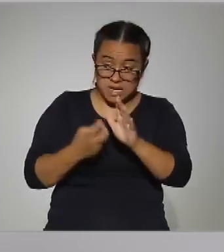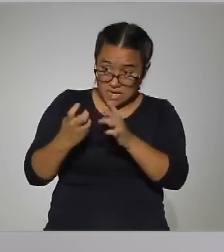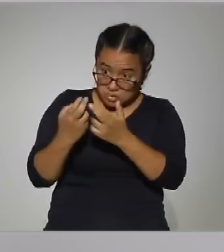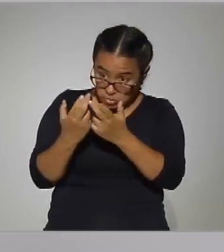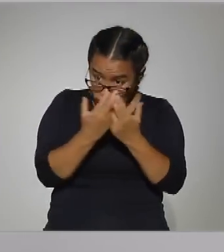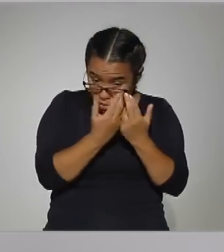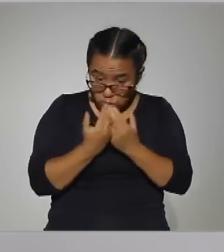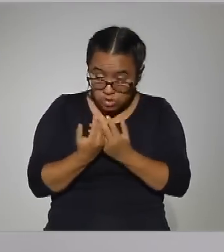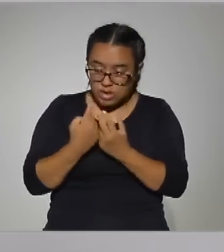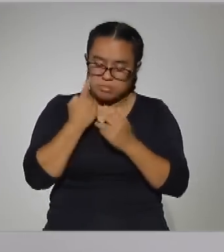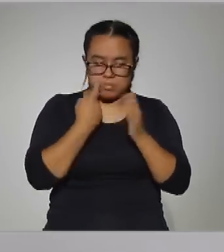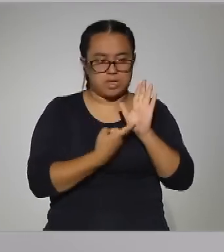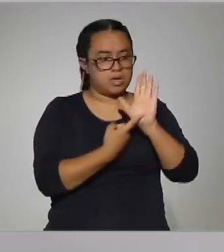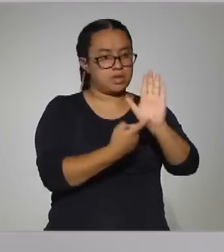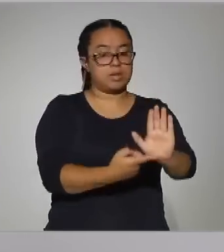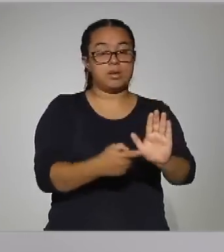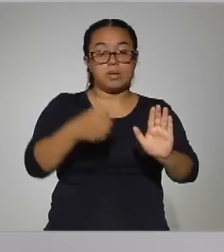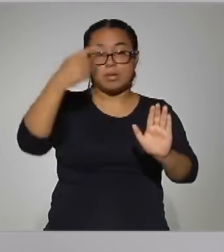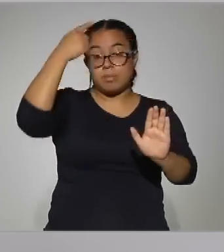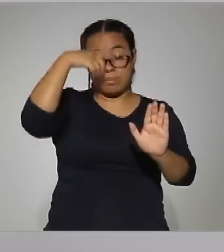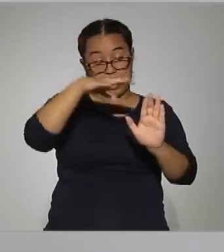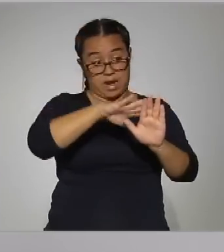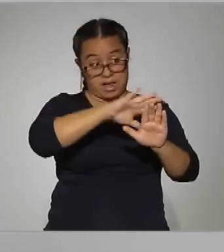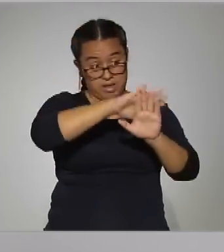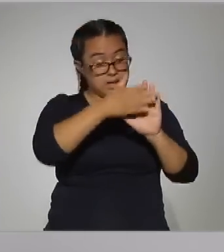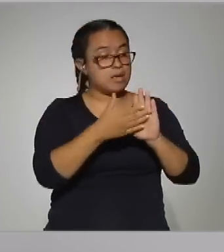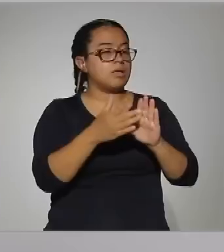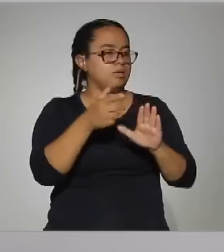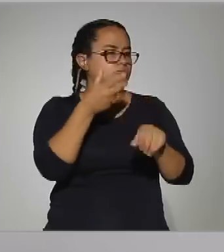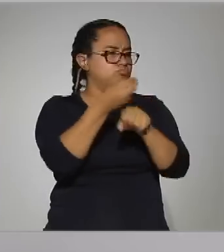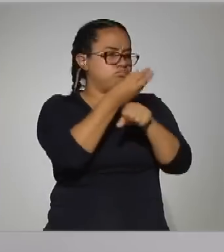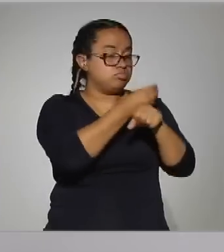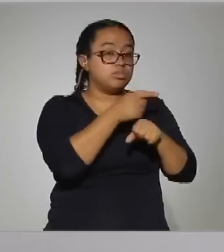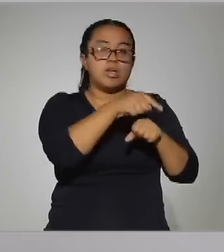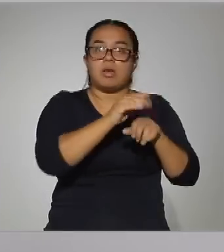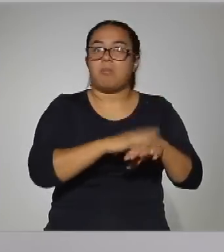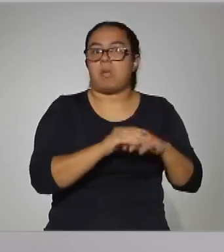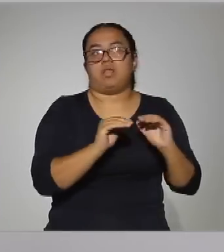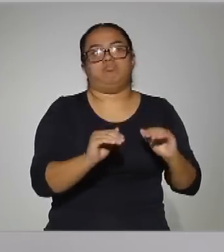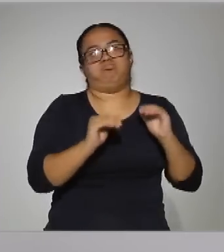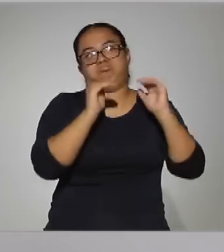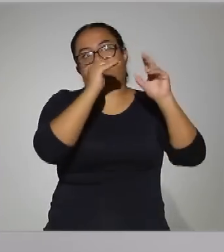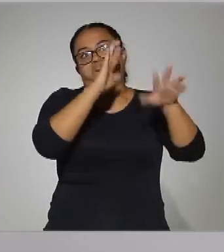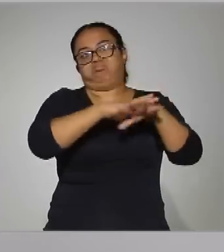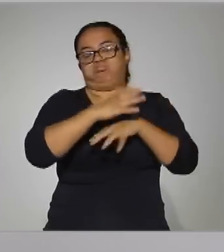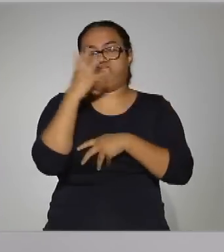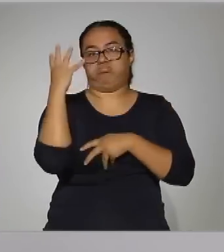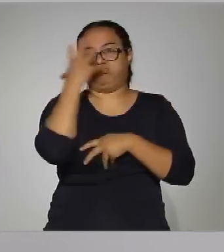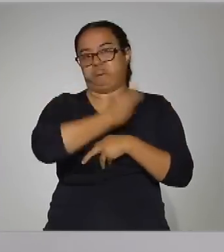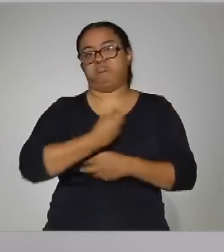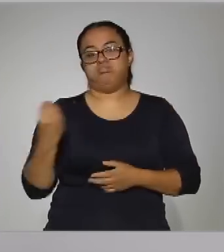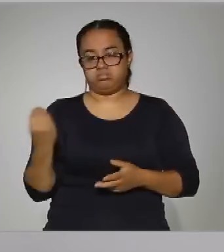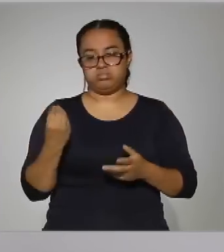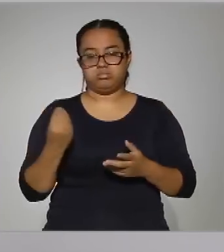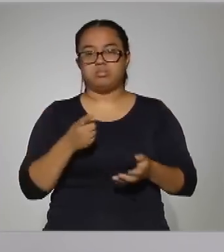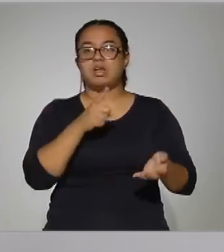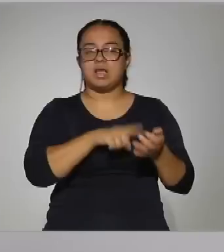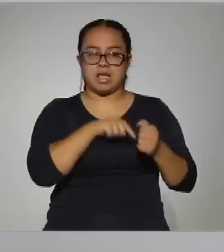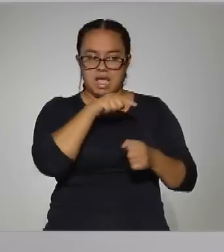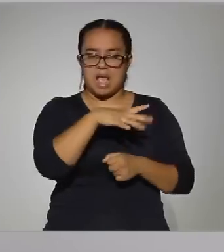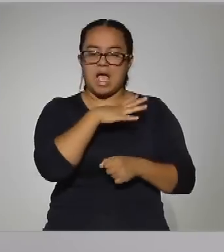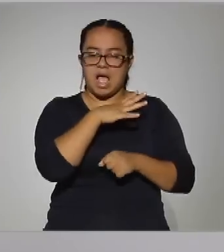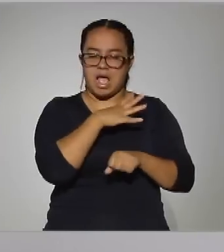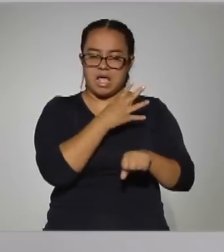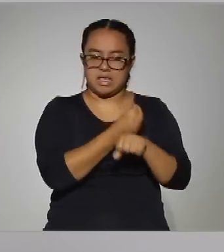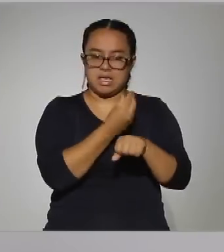para de una u otra manera enaltecer la pieza con las modificaciones y las transformaciones y que se vea que ahí hubo algo, pero